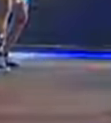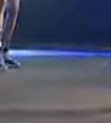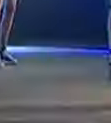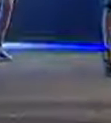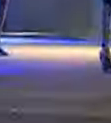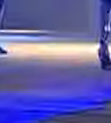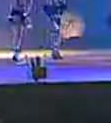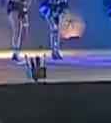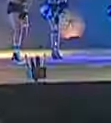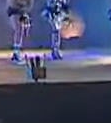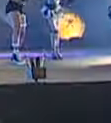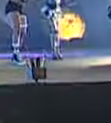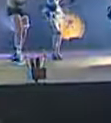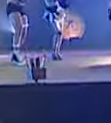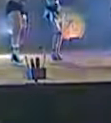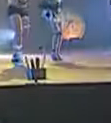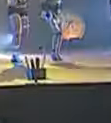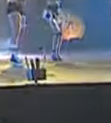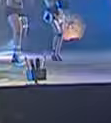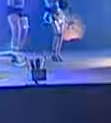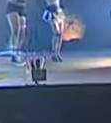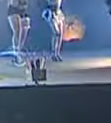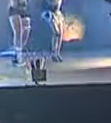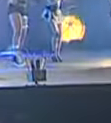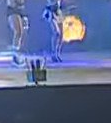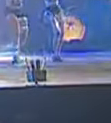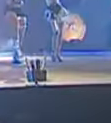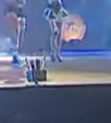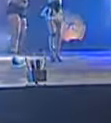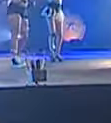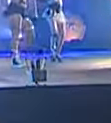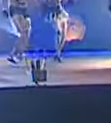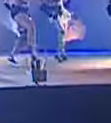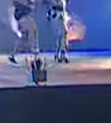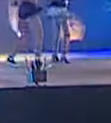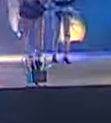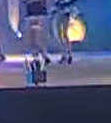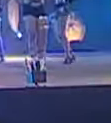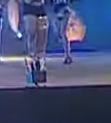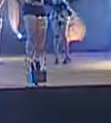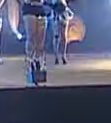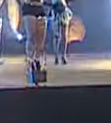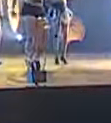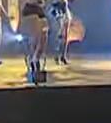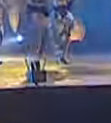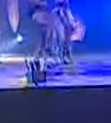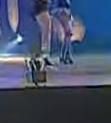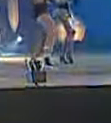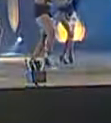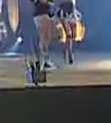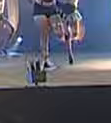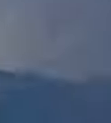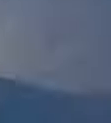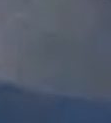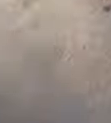está a punto de dar comienzo la gala y les deseamos que disfruten de este evento de carnaval que el 2 de Televisión Canaria, la televisión del carnaval,